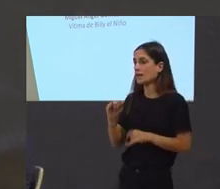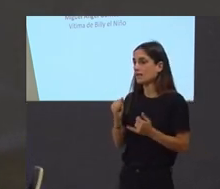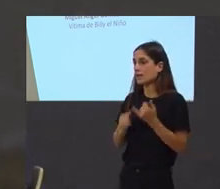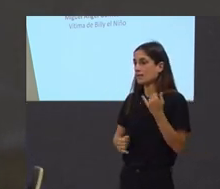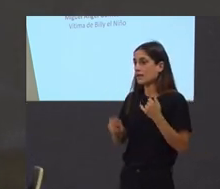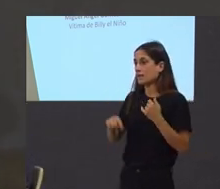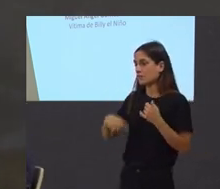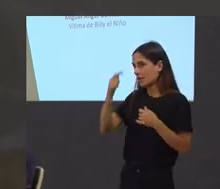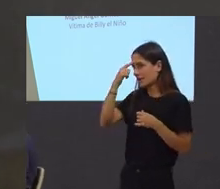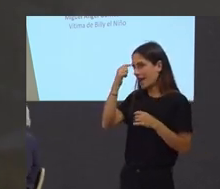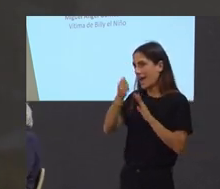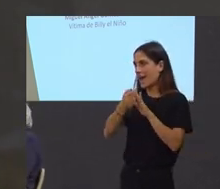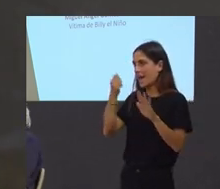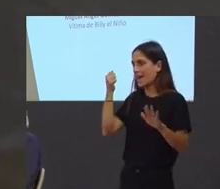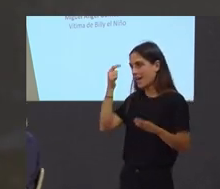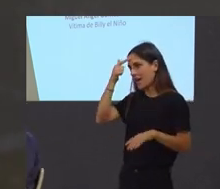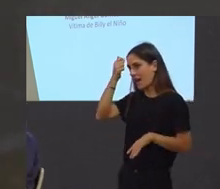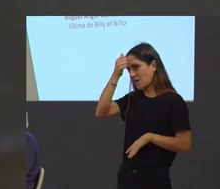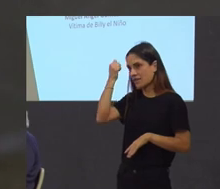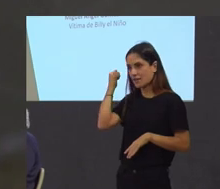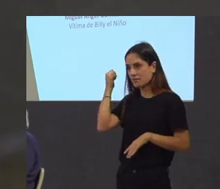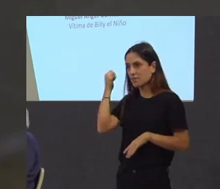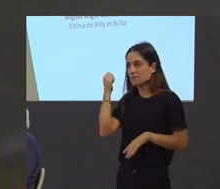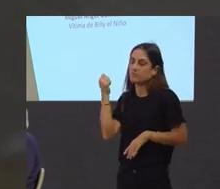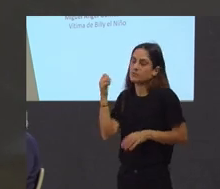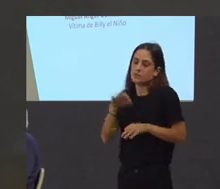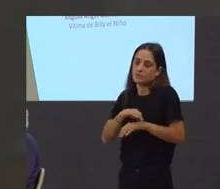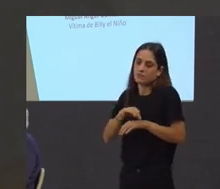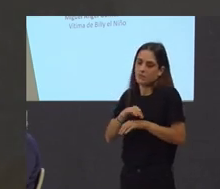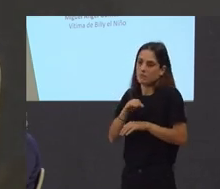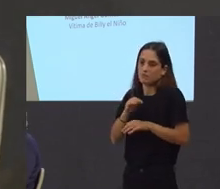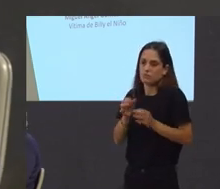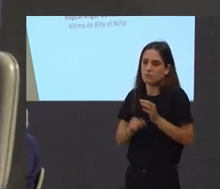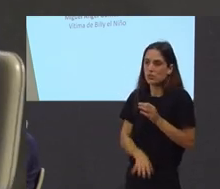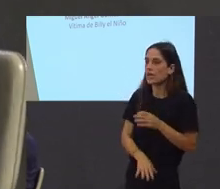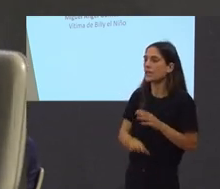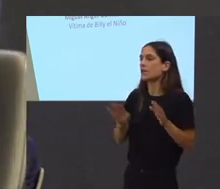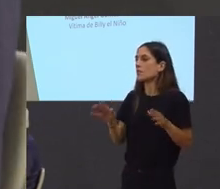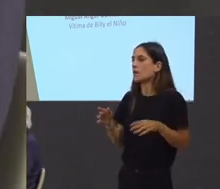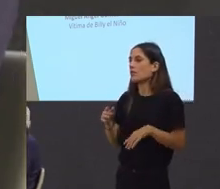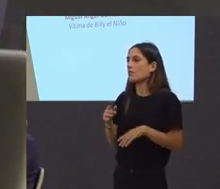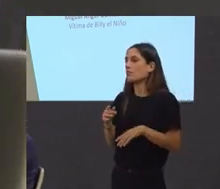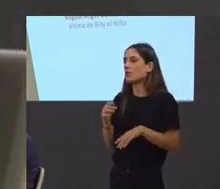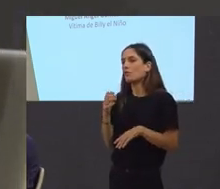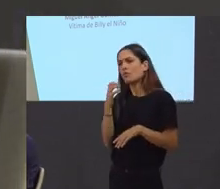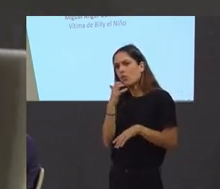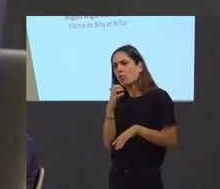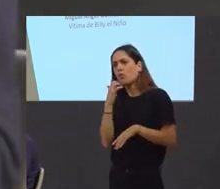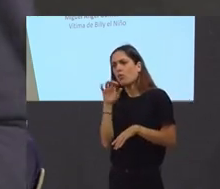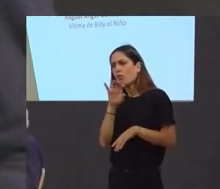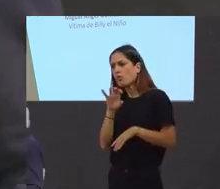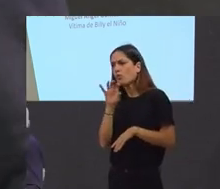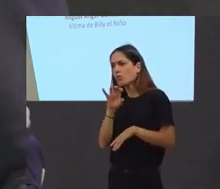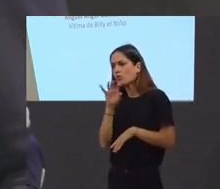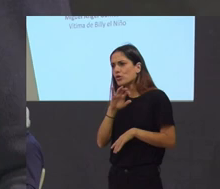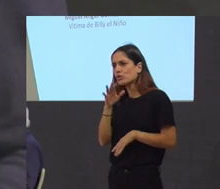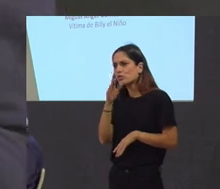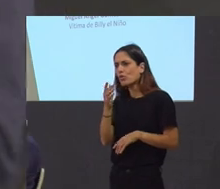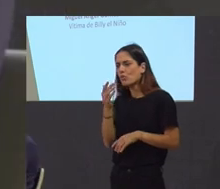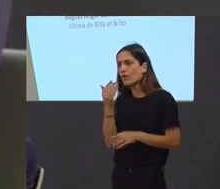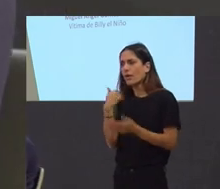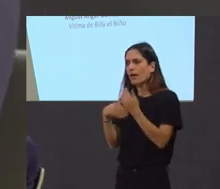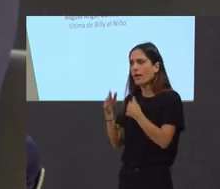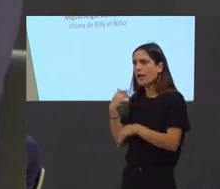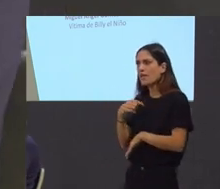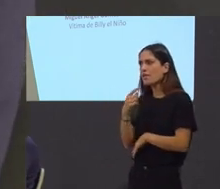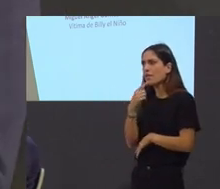es porque el alzheimer es una desgracia pero que el que viene a ser un poco también curioso que suárez la sábana con alzheimer y